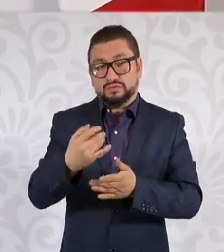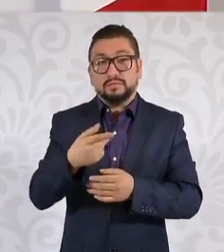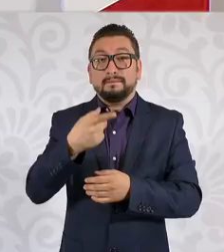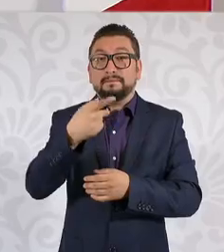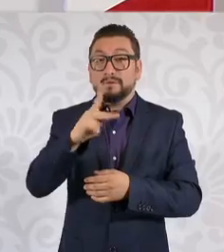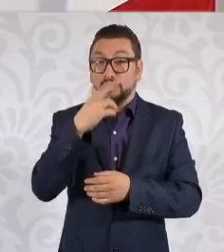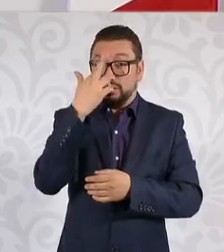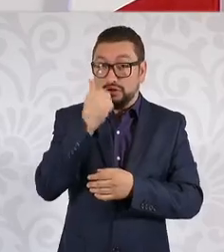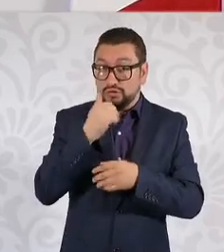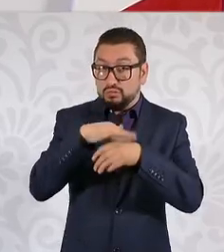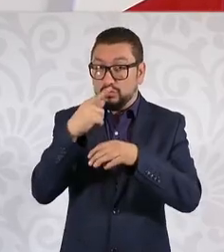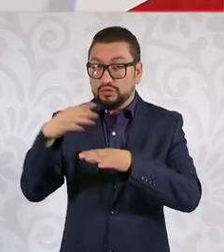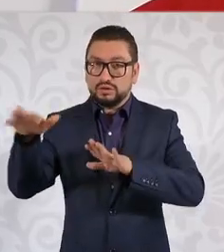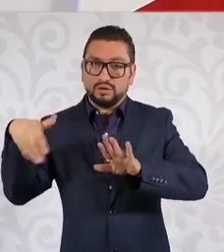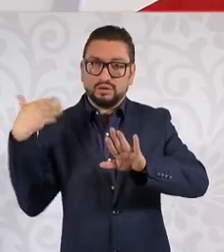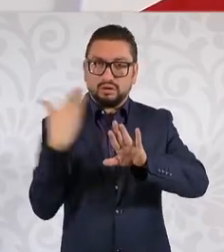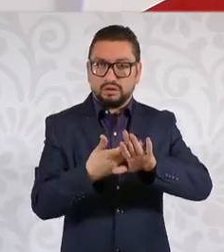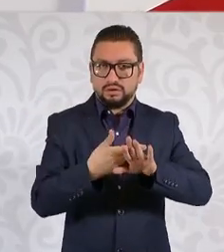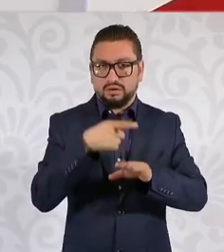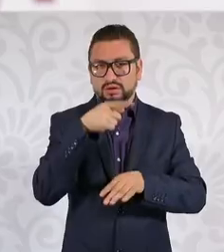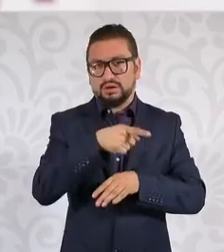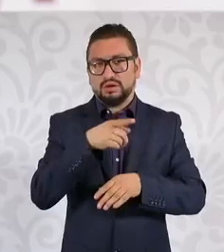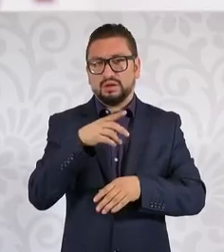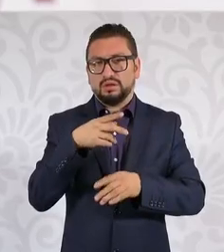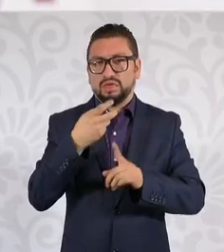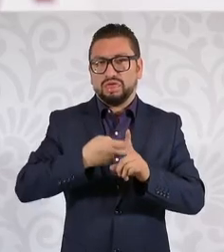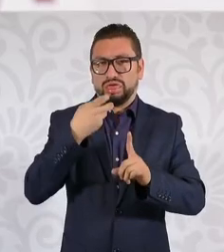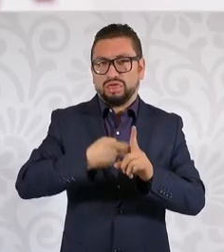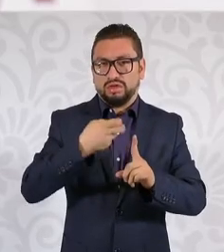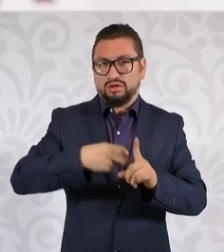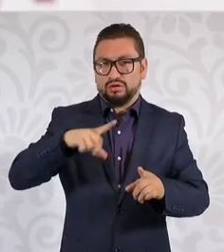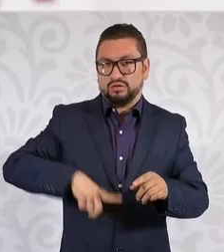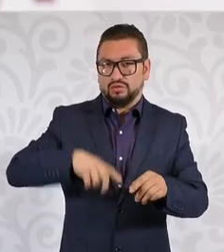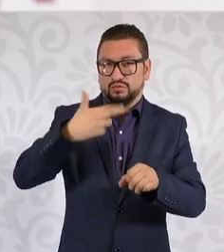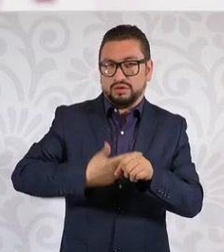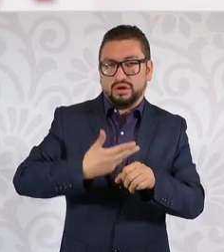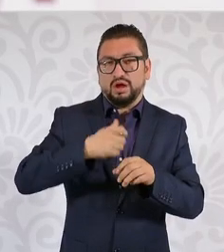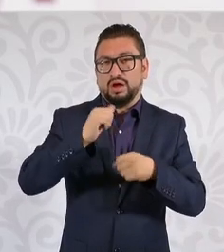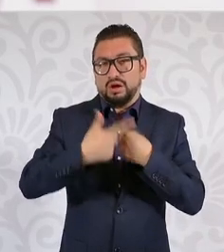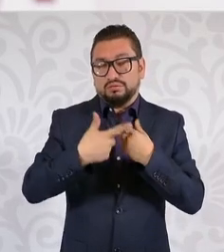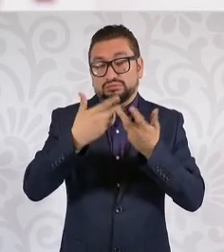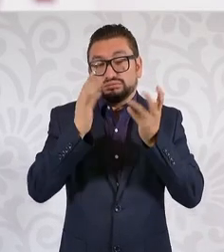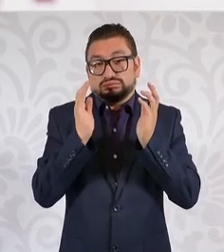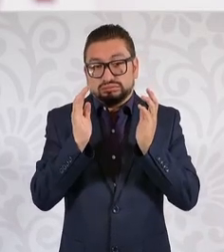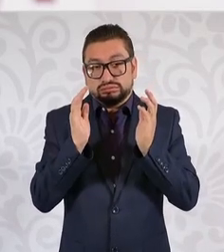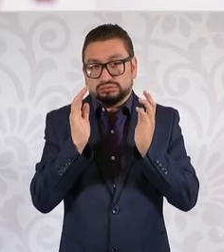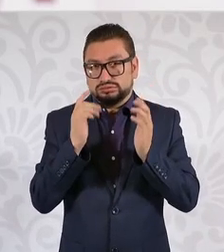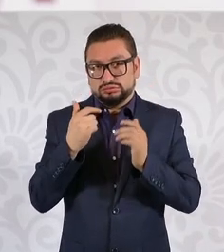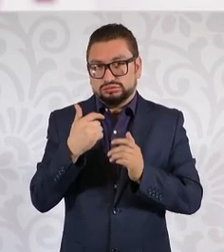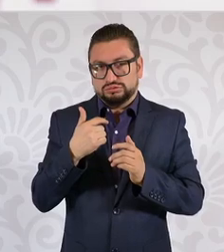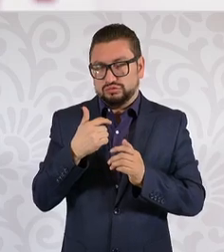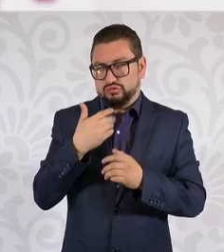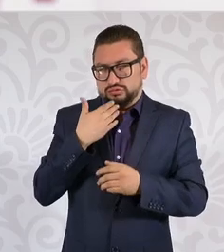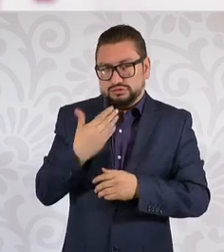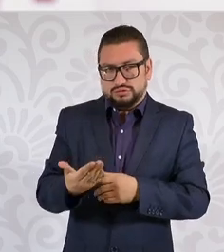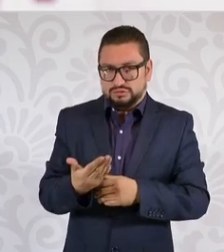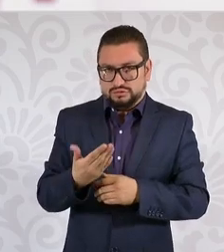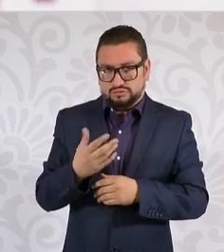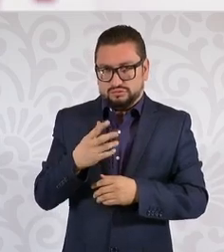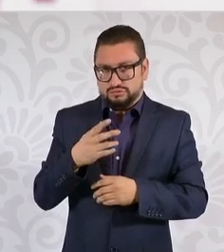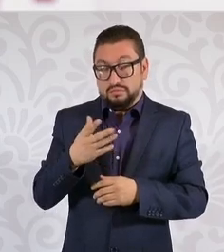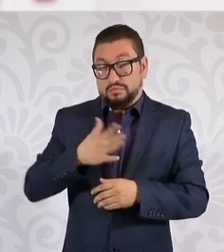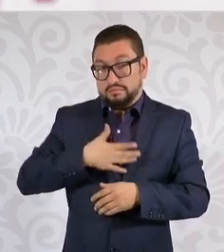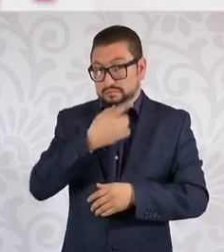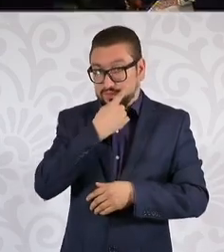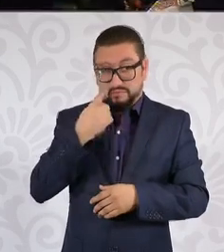razón fue porque habló mal de la gobernadora o de alguien, pues no es correcto, ¿no? Desde mi punto de